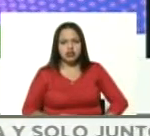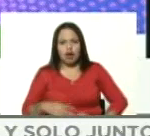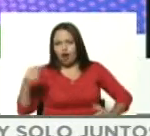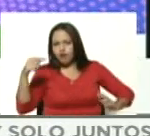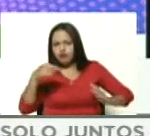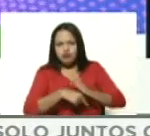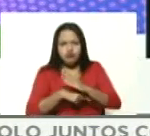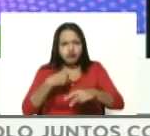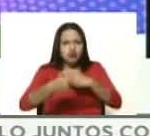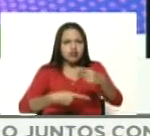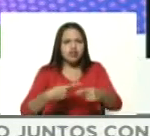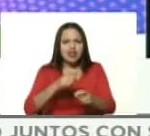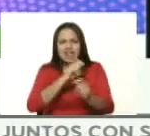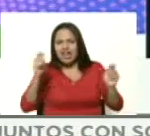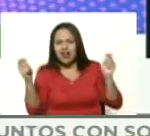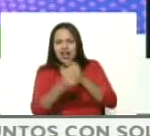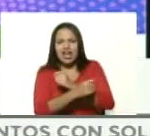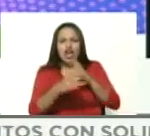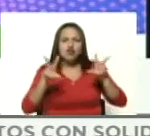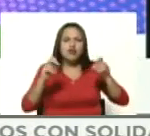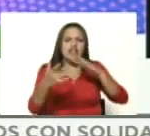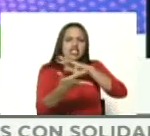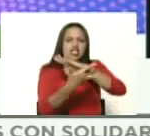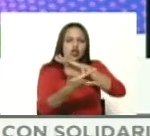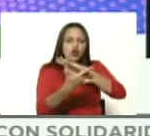de transformación en las tecnologías.